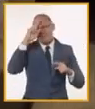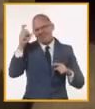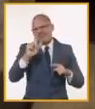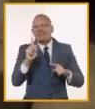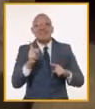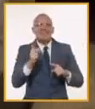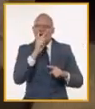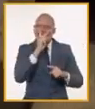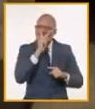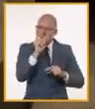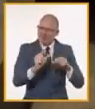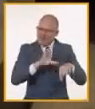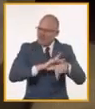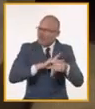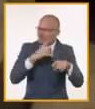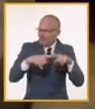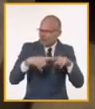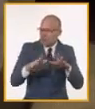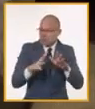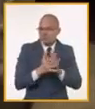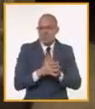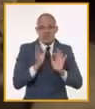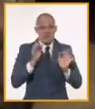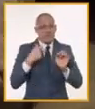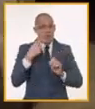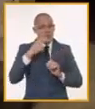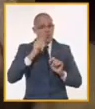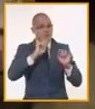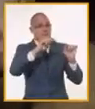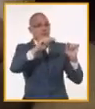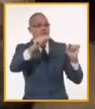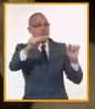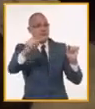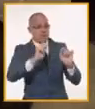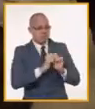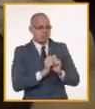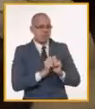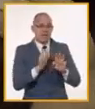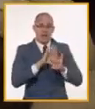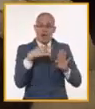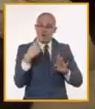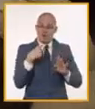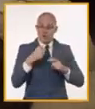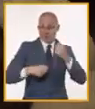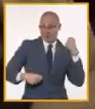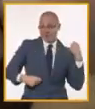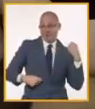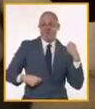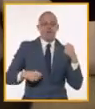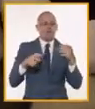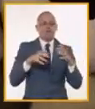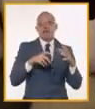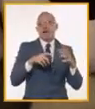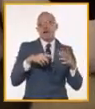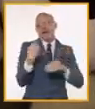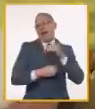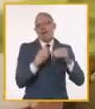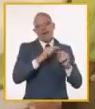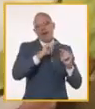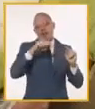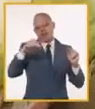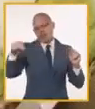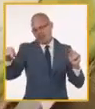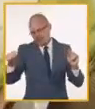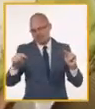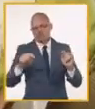siempre dejé algo para que siguiera dándole atención a los campesinos, porque era el problema. Nosotros teníamos que ver más campesinos que rebeldes.